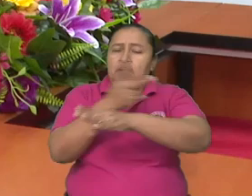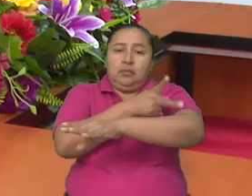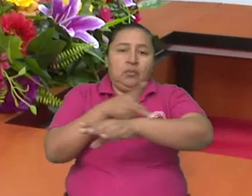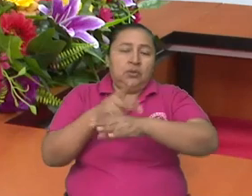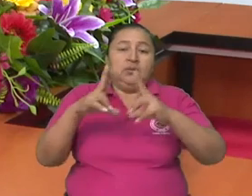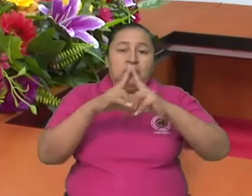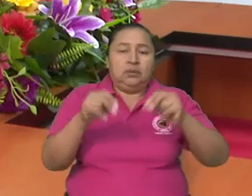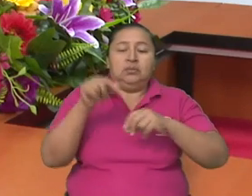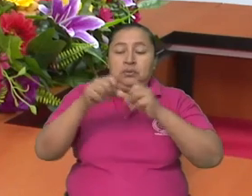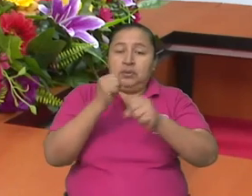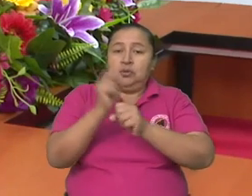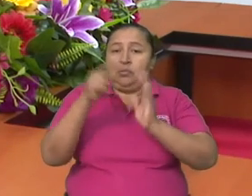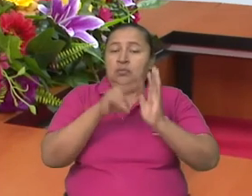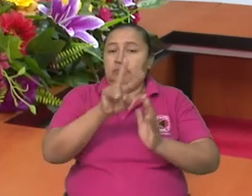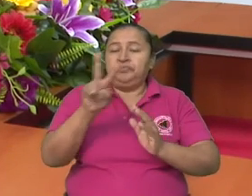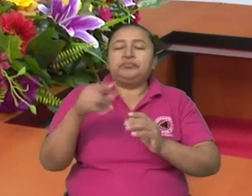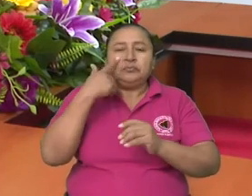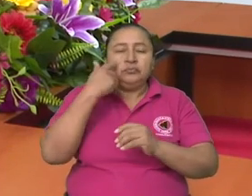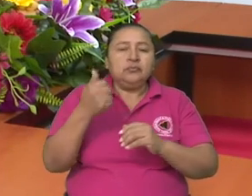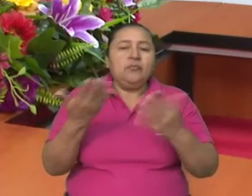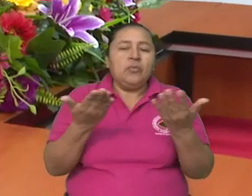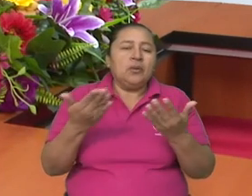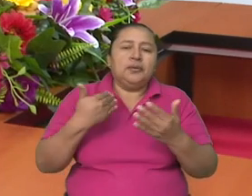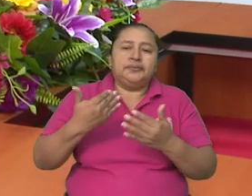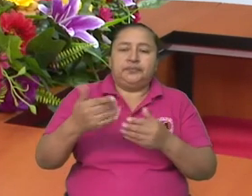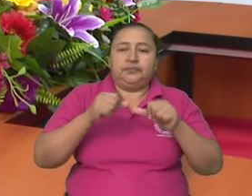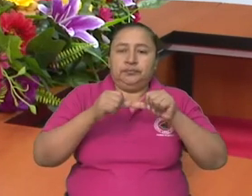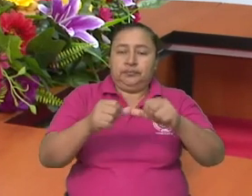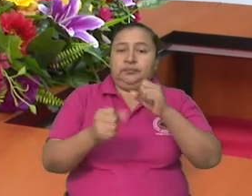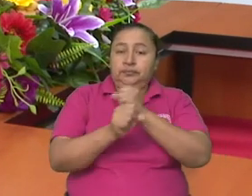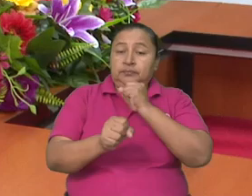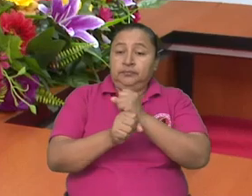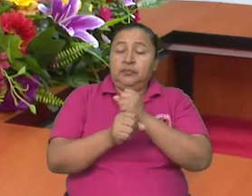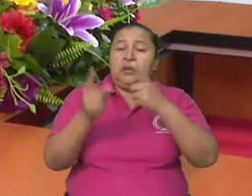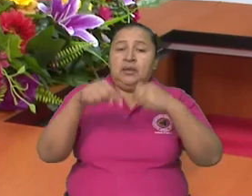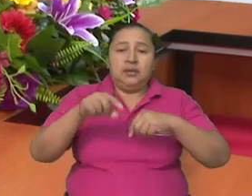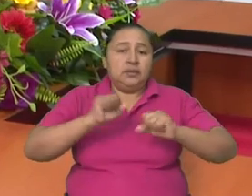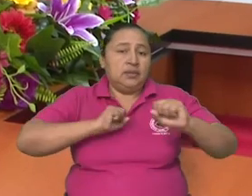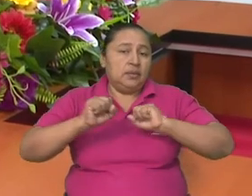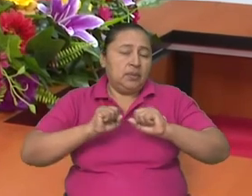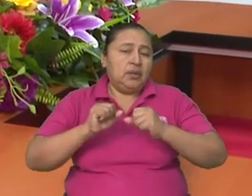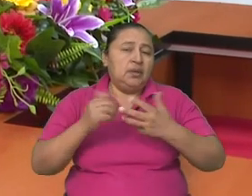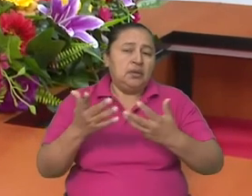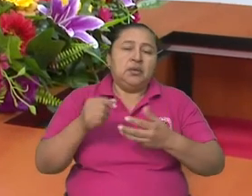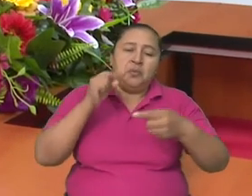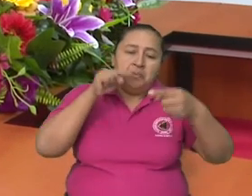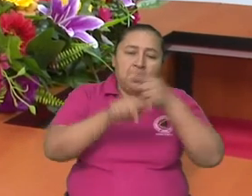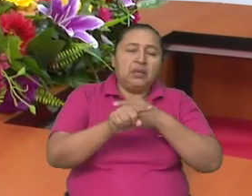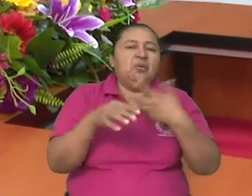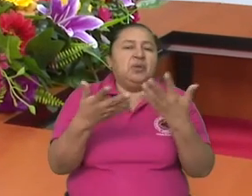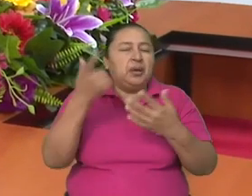este 2022, conocer precisamente cómo se continuará trabajando y dentro de esa dinámica, qué metas o cuáles